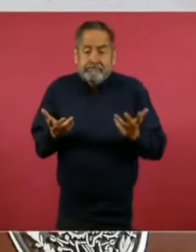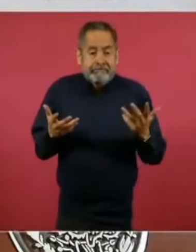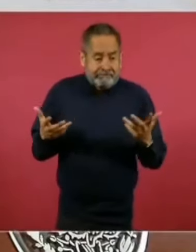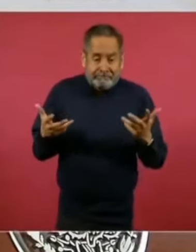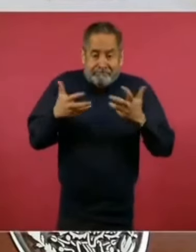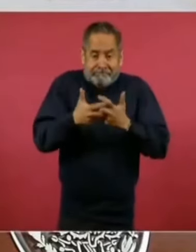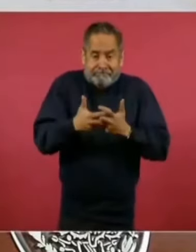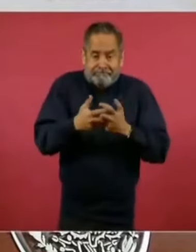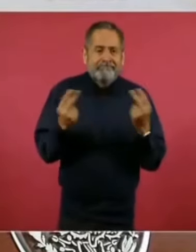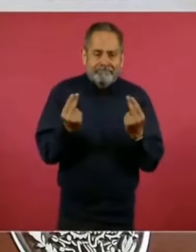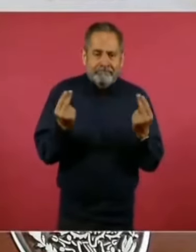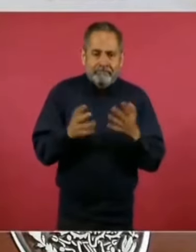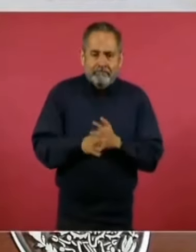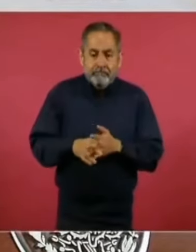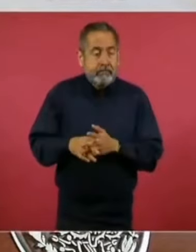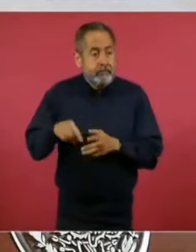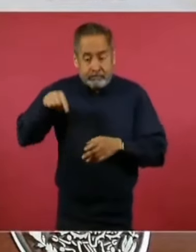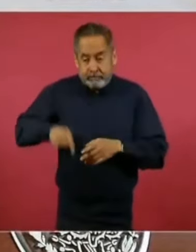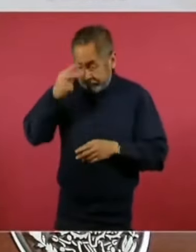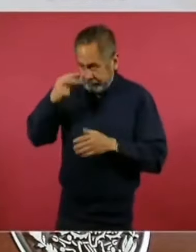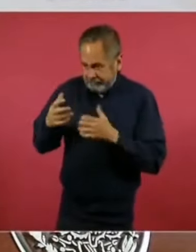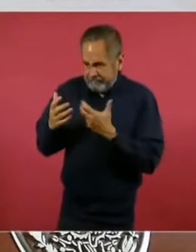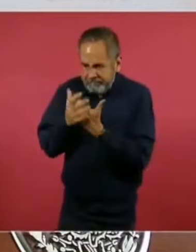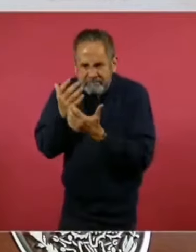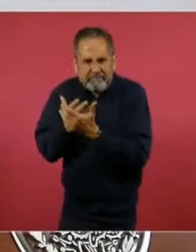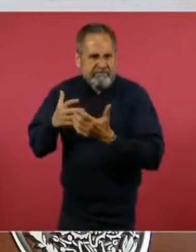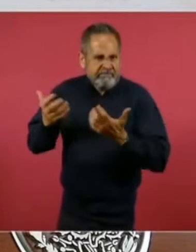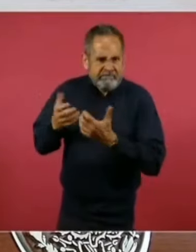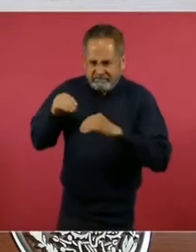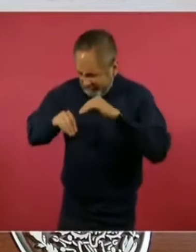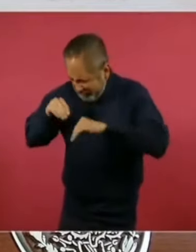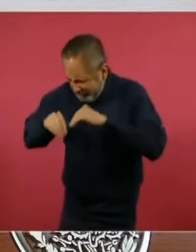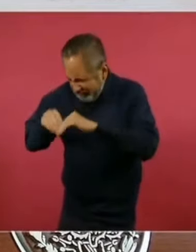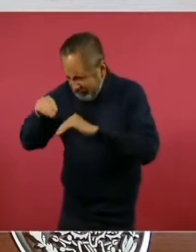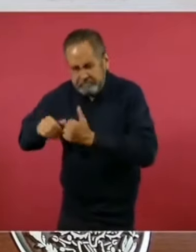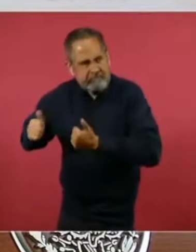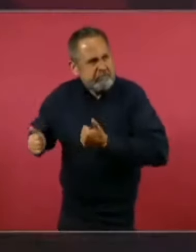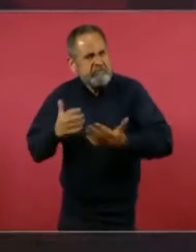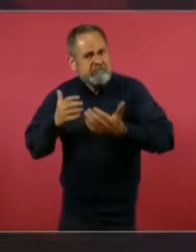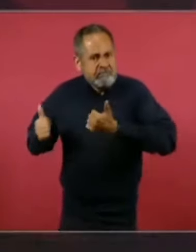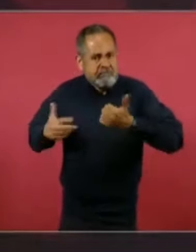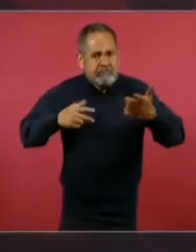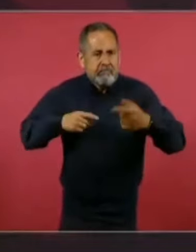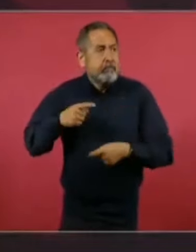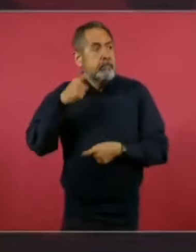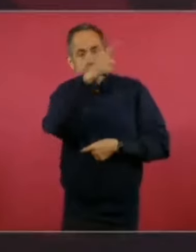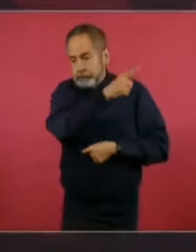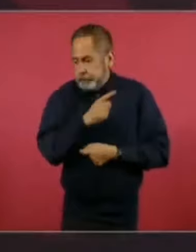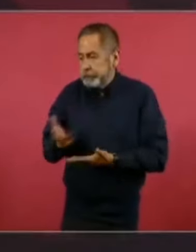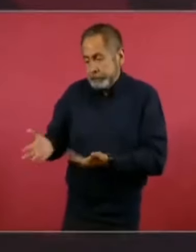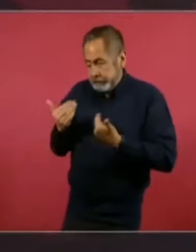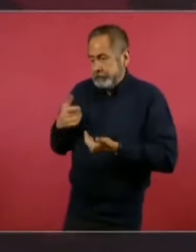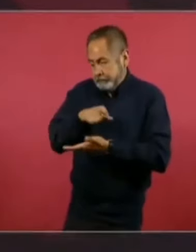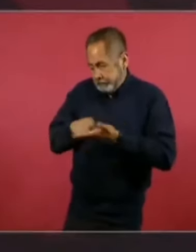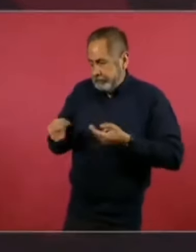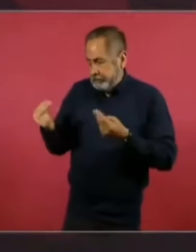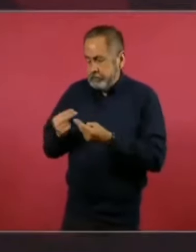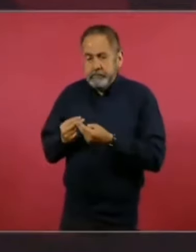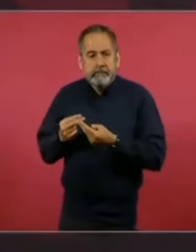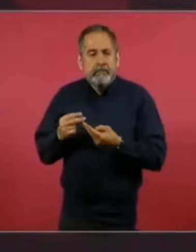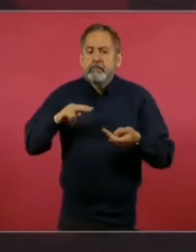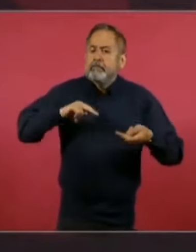que ellos consumen y se producen en México. Y también nosotros necesitamos de